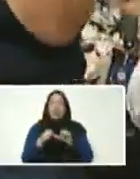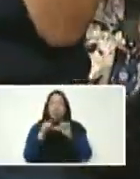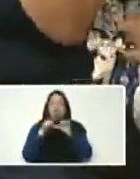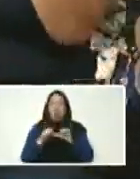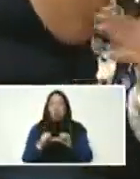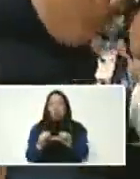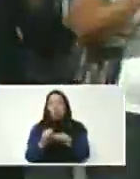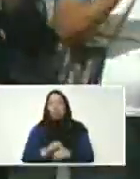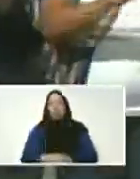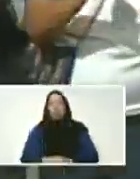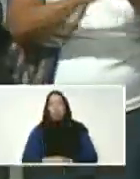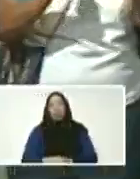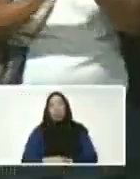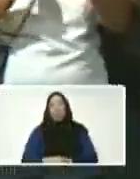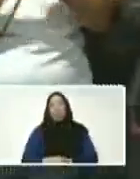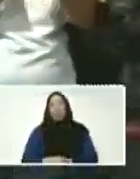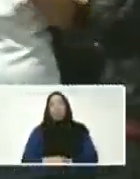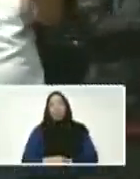adelante.